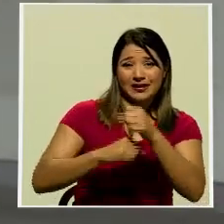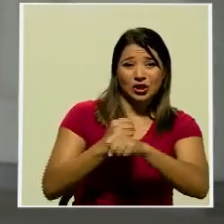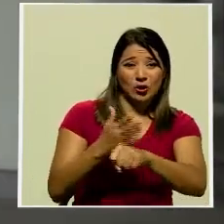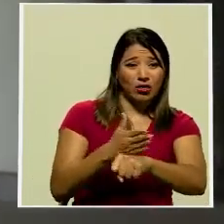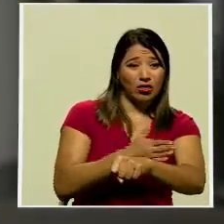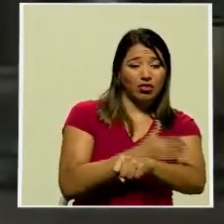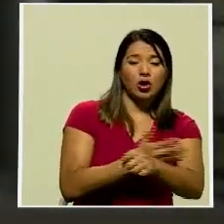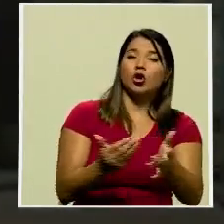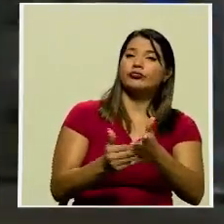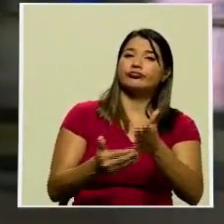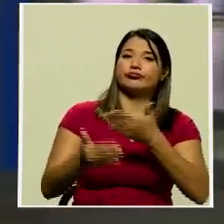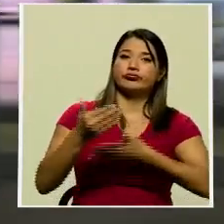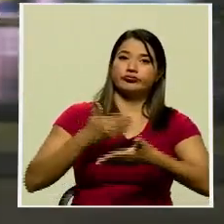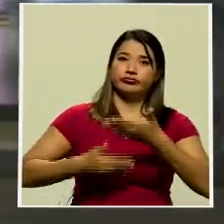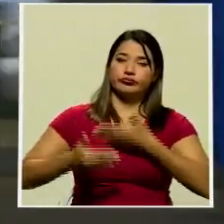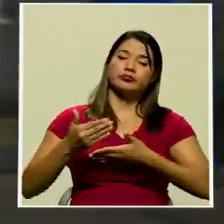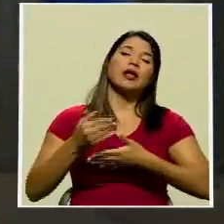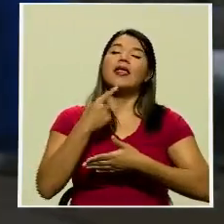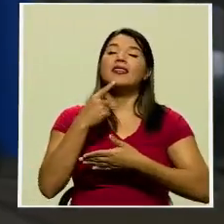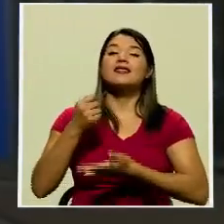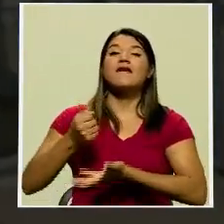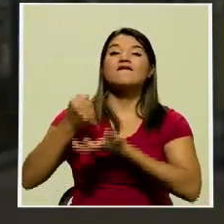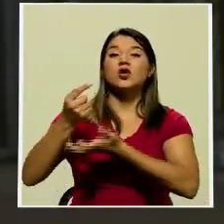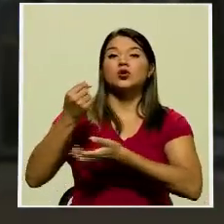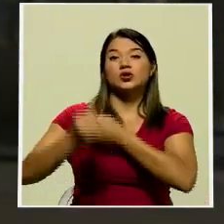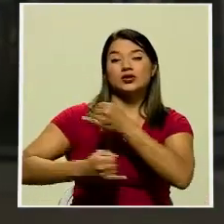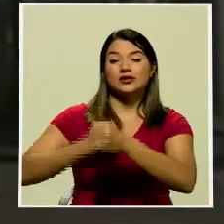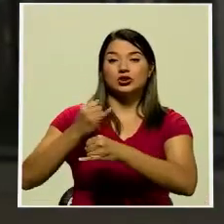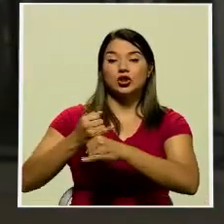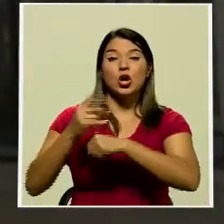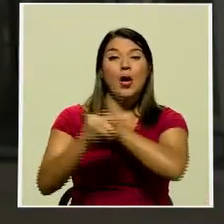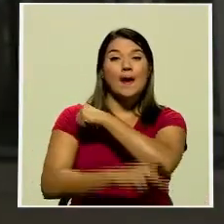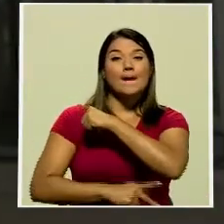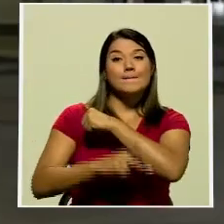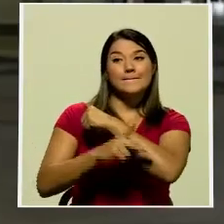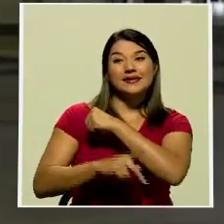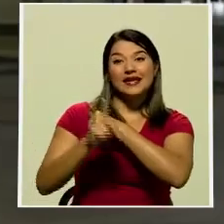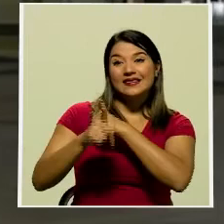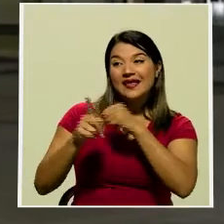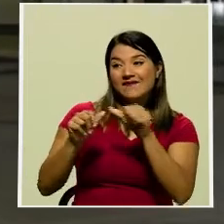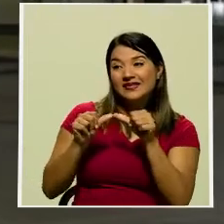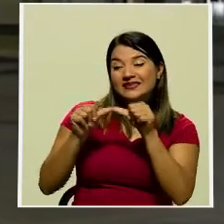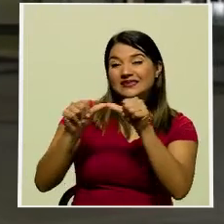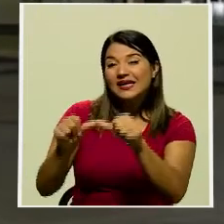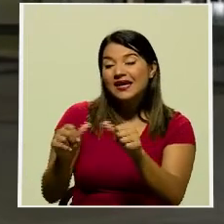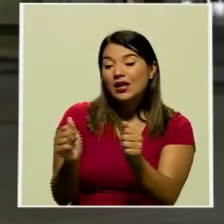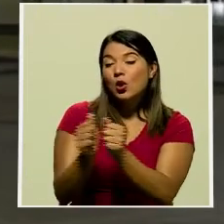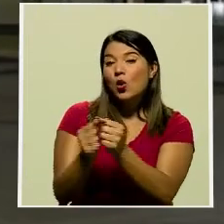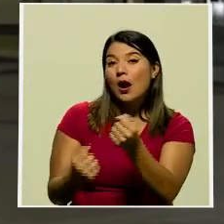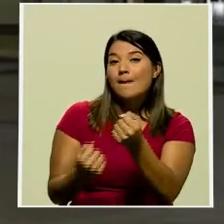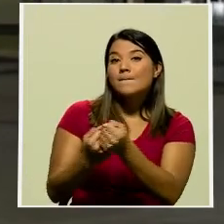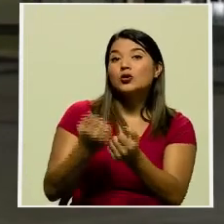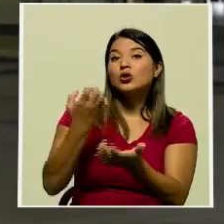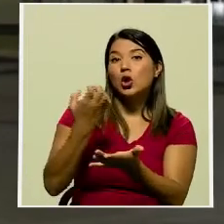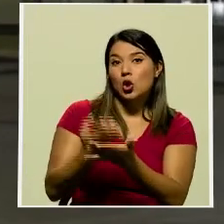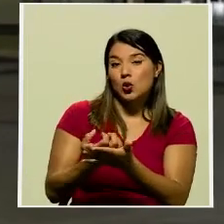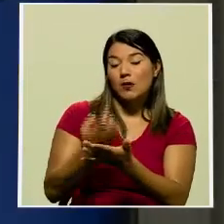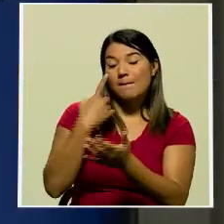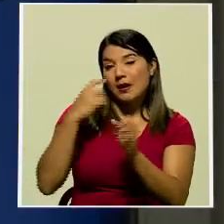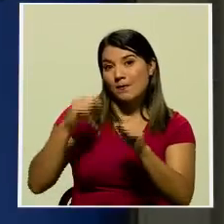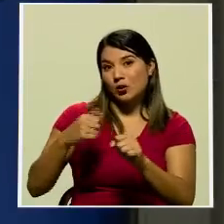El fondo reiteró su mensaje de que serán los países que mantengan el apoyo a la economía los que van a retomar antes la senda del